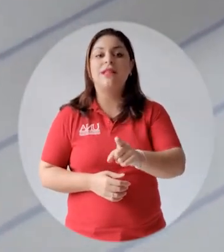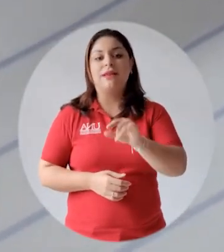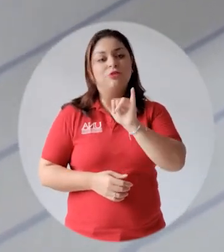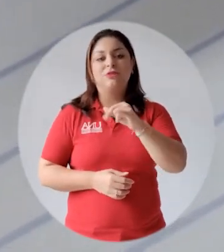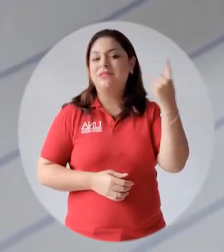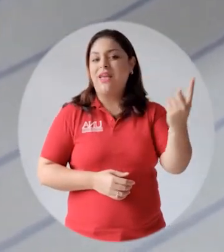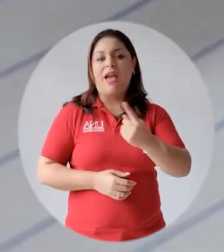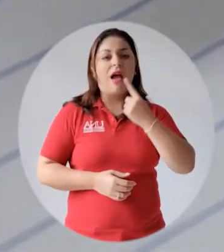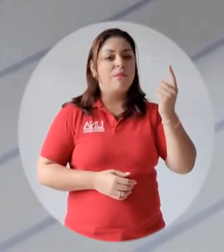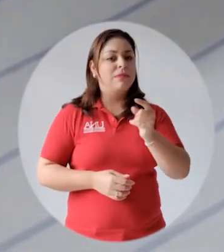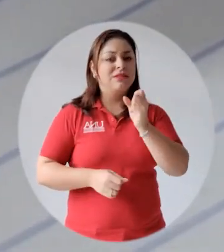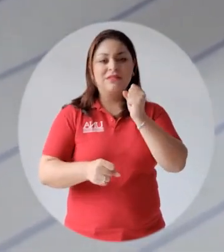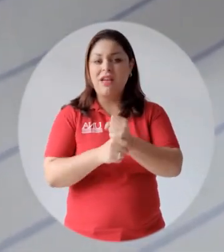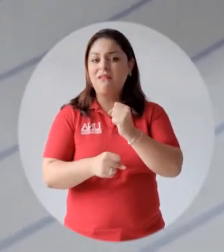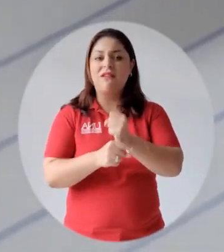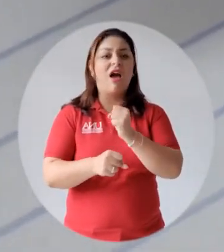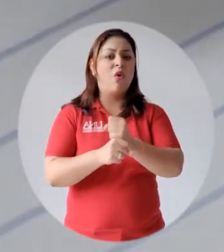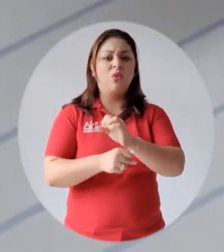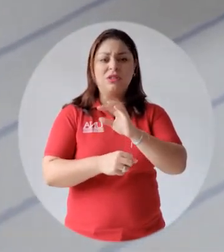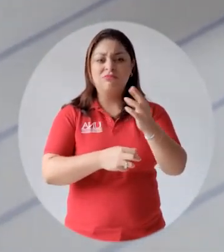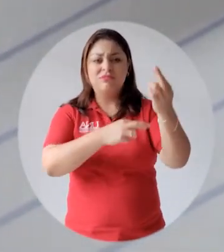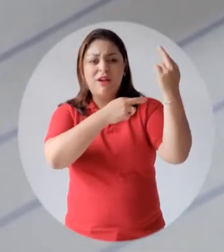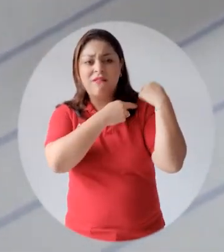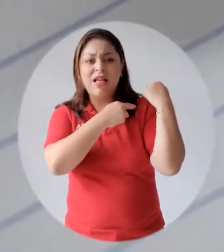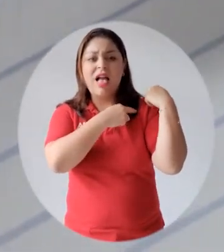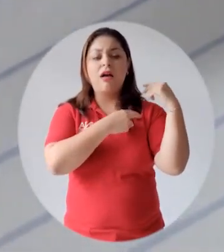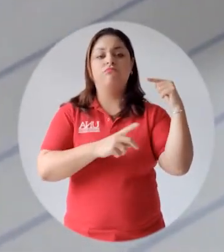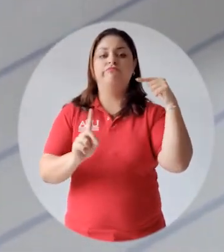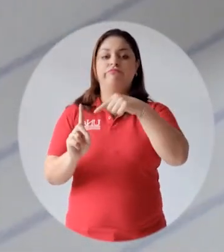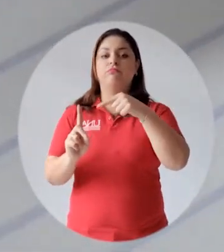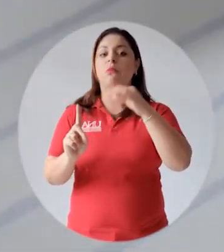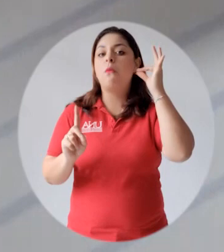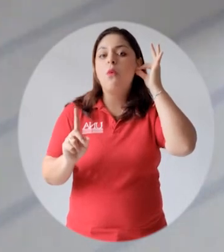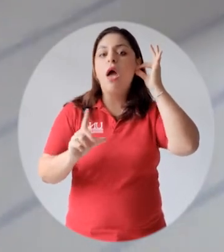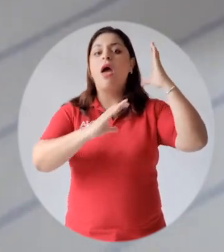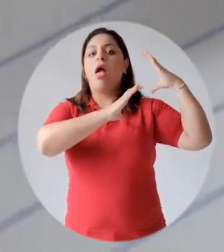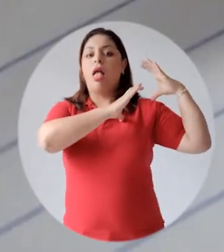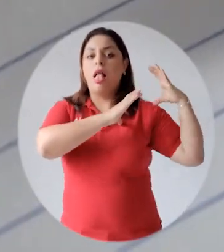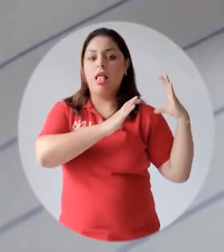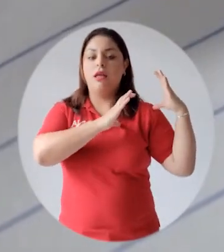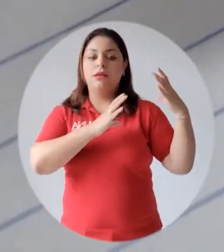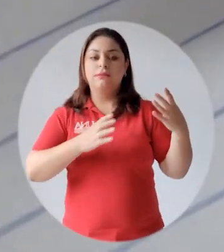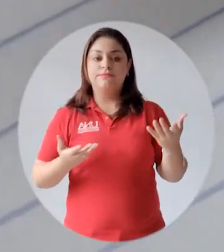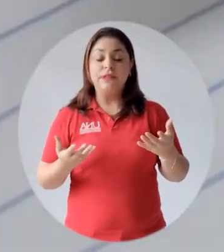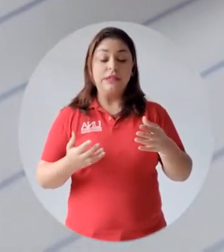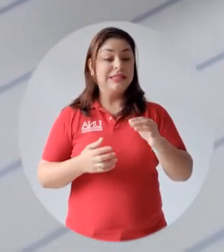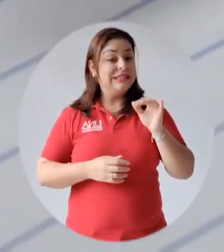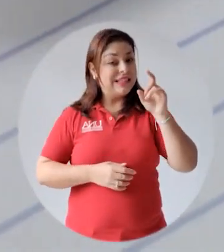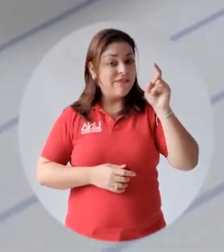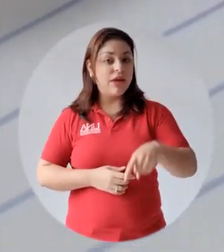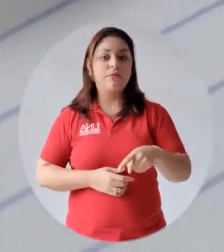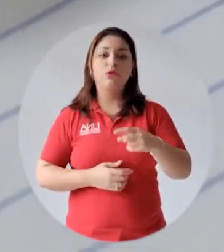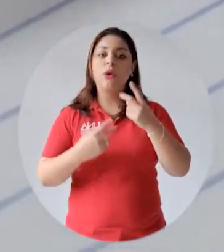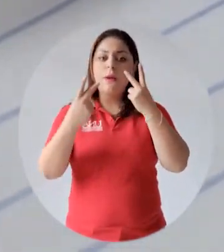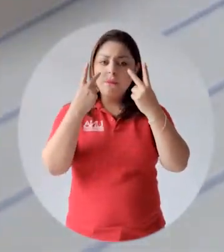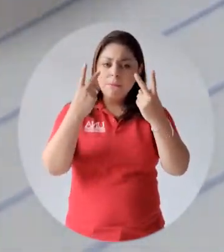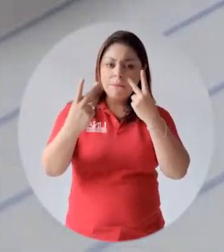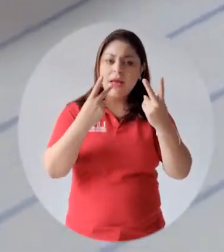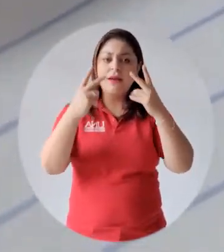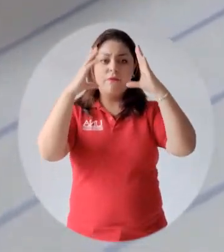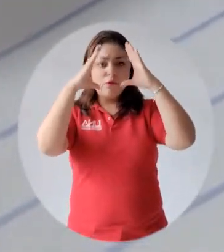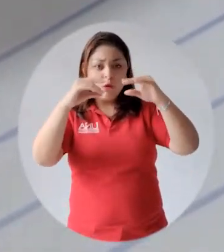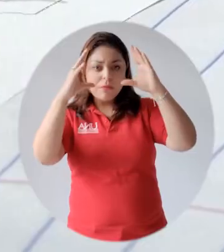en la mujer. Entonces, la encuesta permite medir todo eso, pero también permite visibilizar información de lo que ya creemos que sabemos